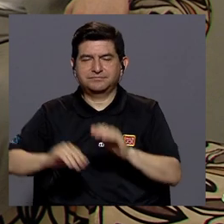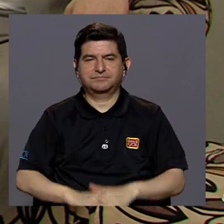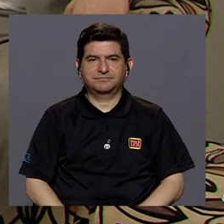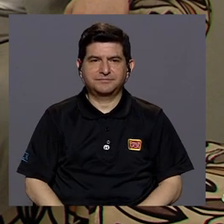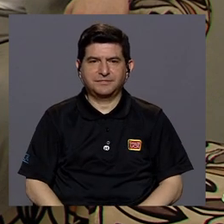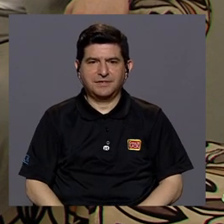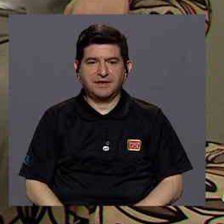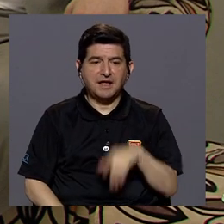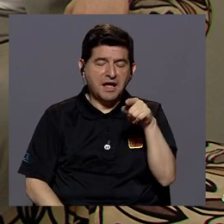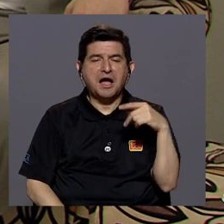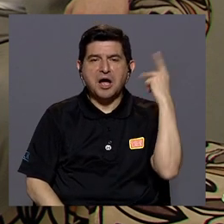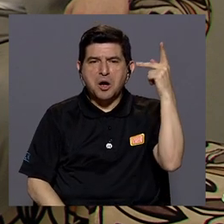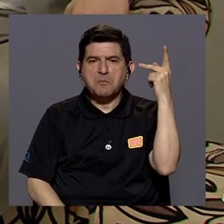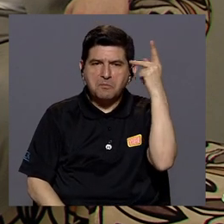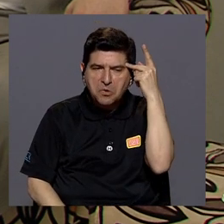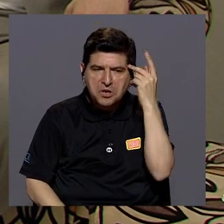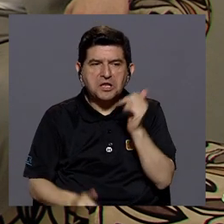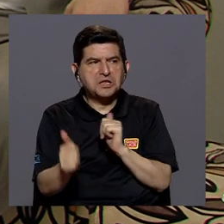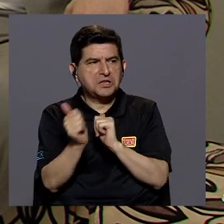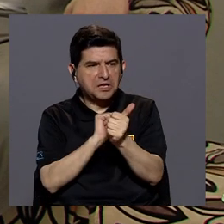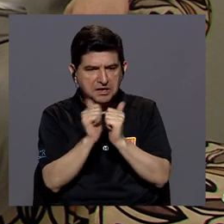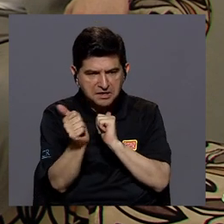hice política, deportes,